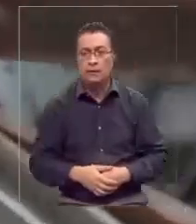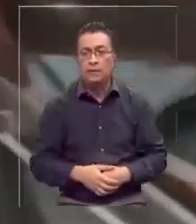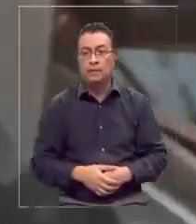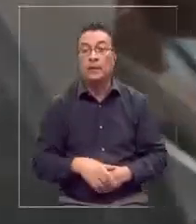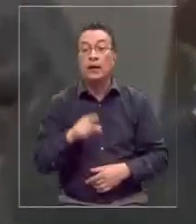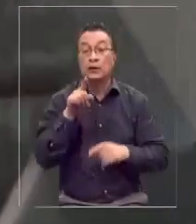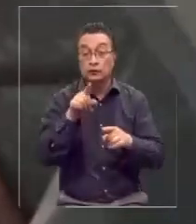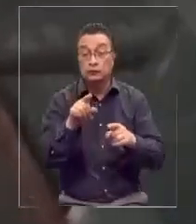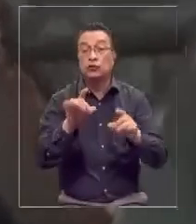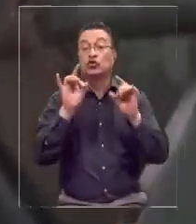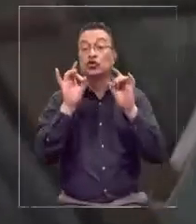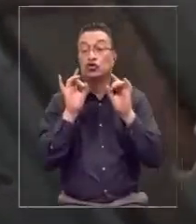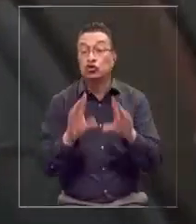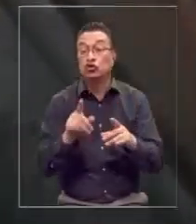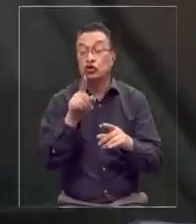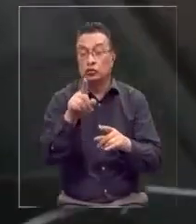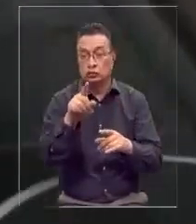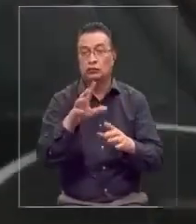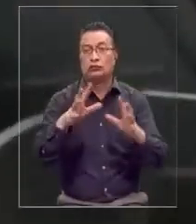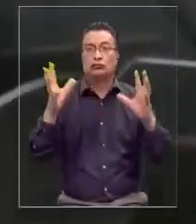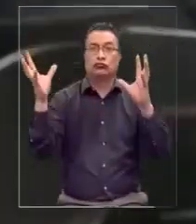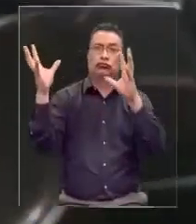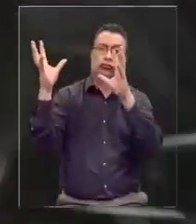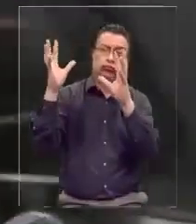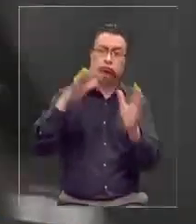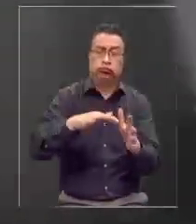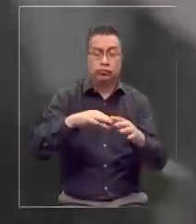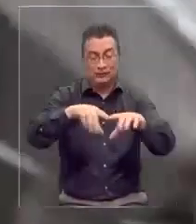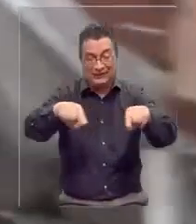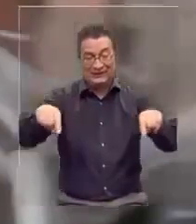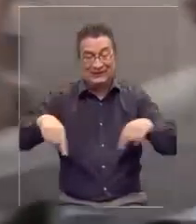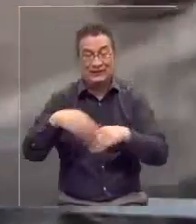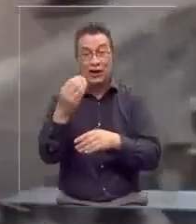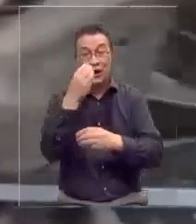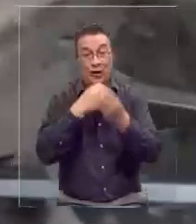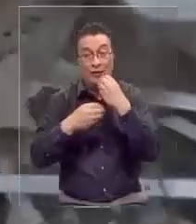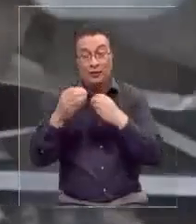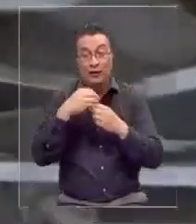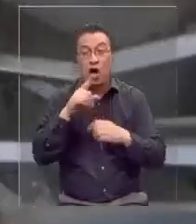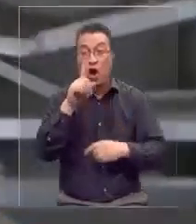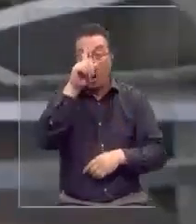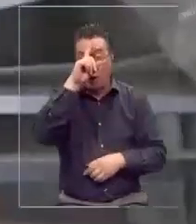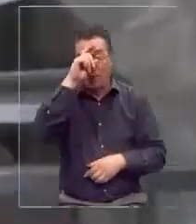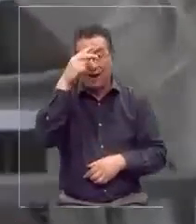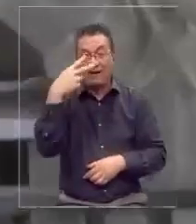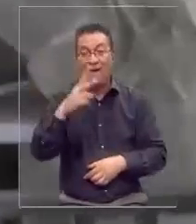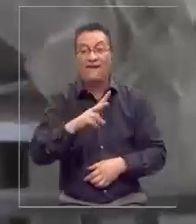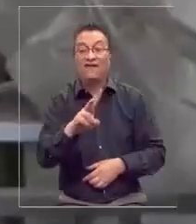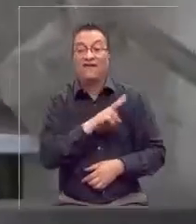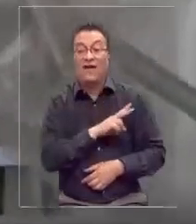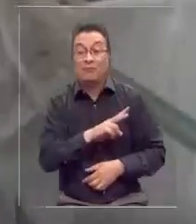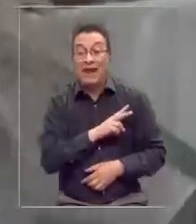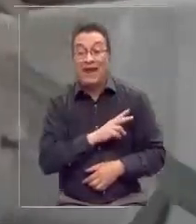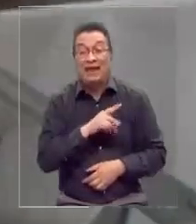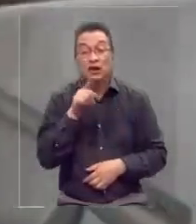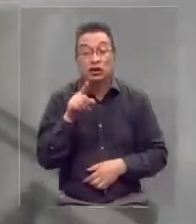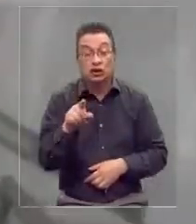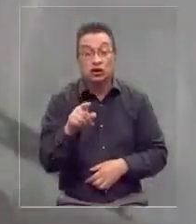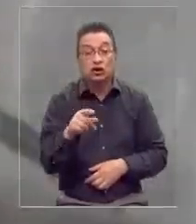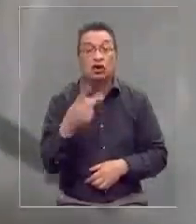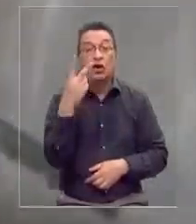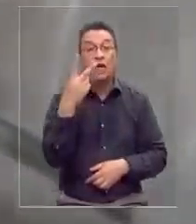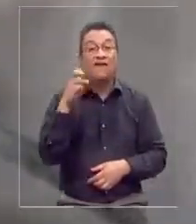Así, bajo una gran cantidad de escombros, la sala de alimentación del hospital Carlos Van Buren de Valparaíso simplemente